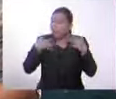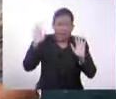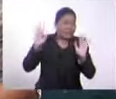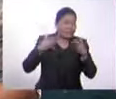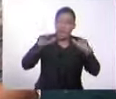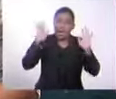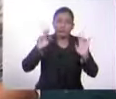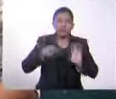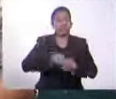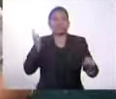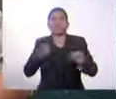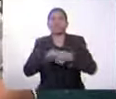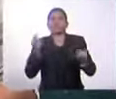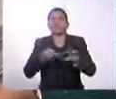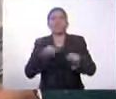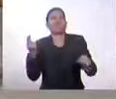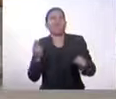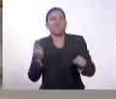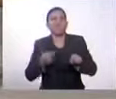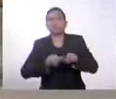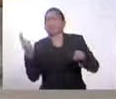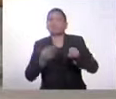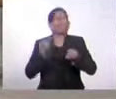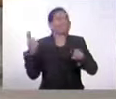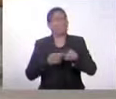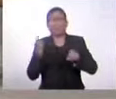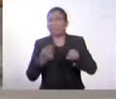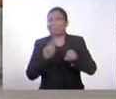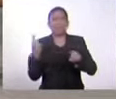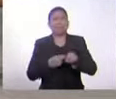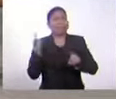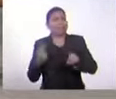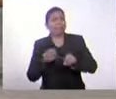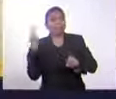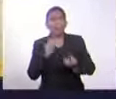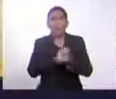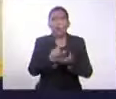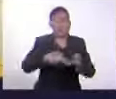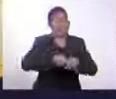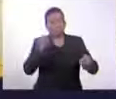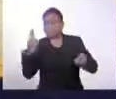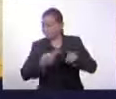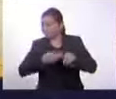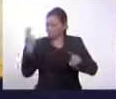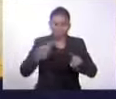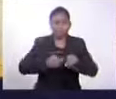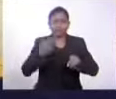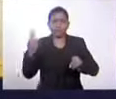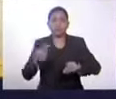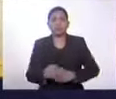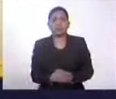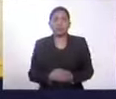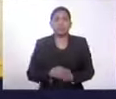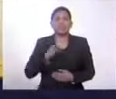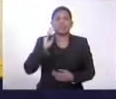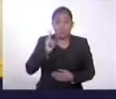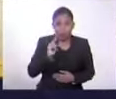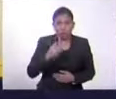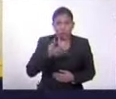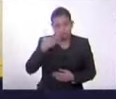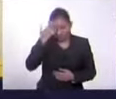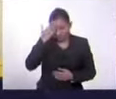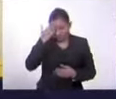a futuro. Pero, por supuesto, también problemas, fíjate que también el embarazo a temprana edad causa un impacto psicológico